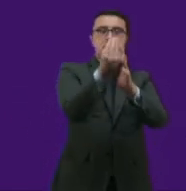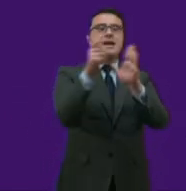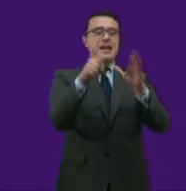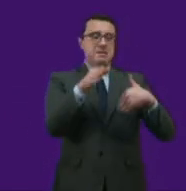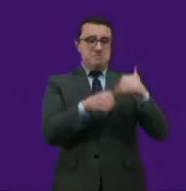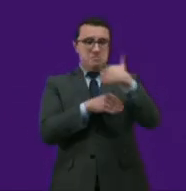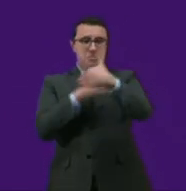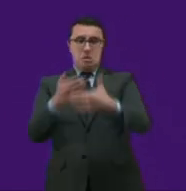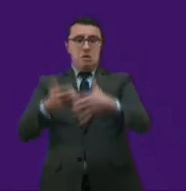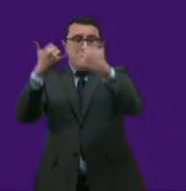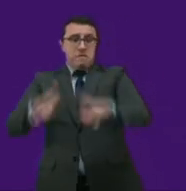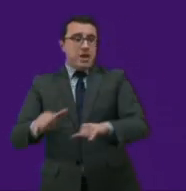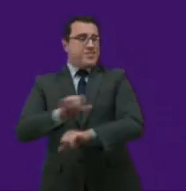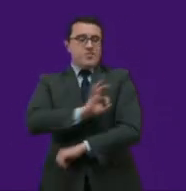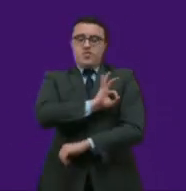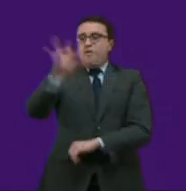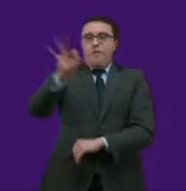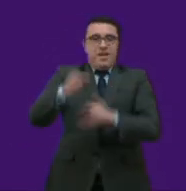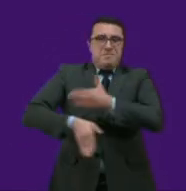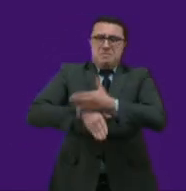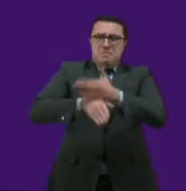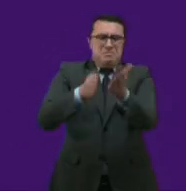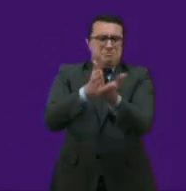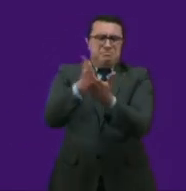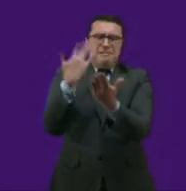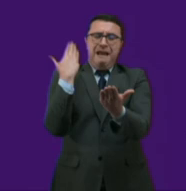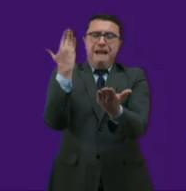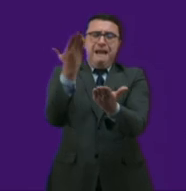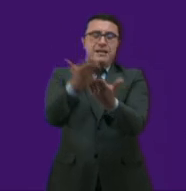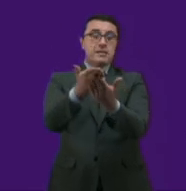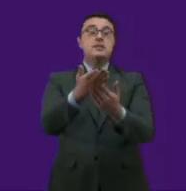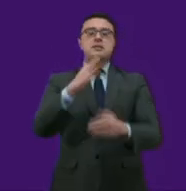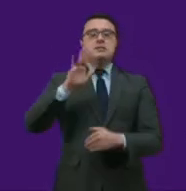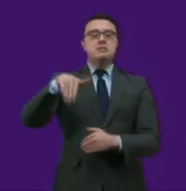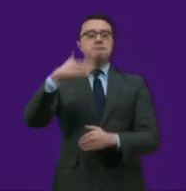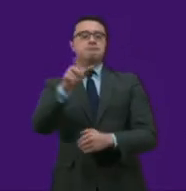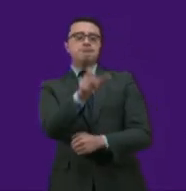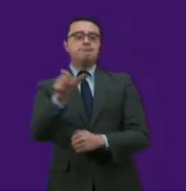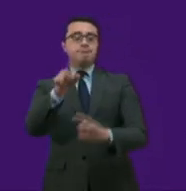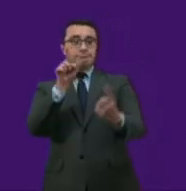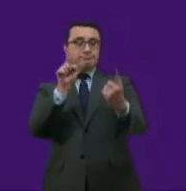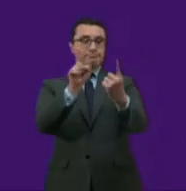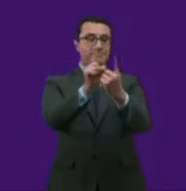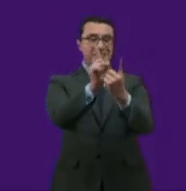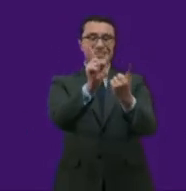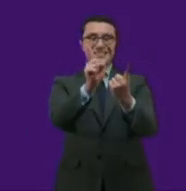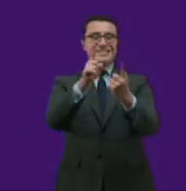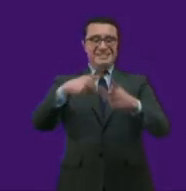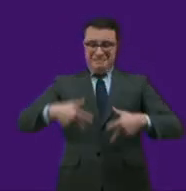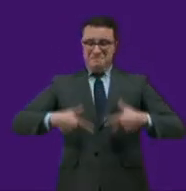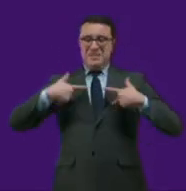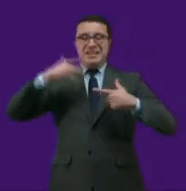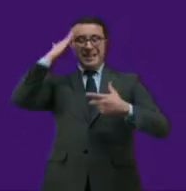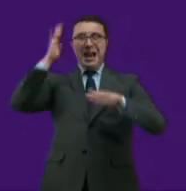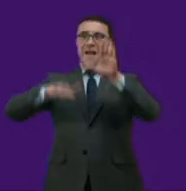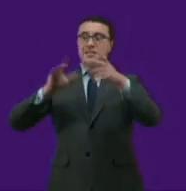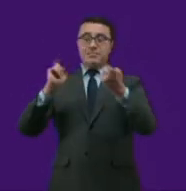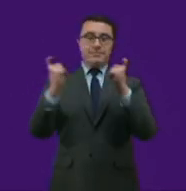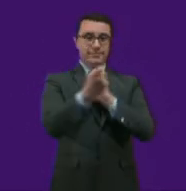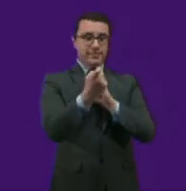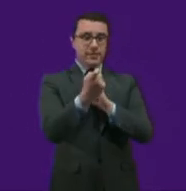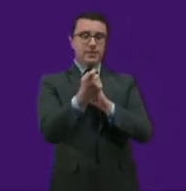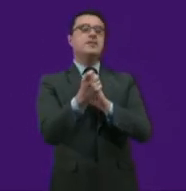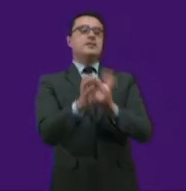muchas personas, y cuando uno menos piensa, vuelve y se encuentra con ellas porque la vida da muchas vueltas. Entonces creo que uno tiene que ser buena gente, tiene que